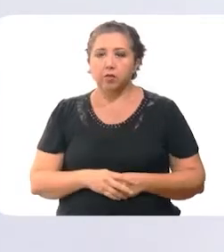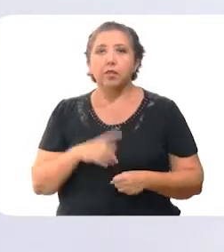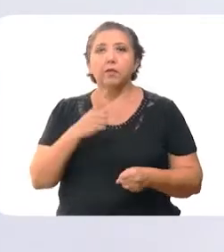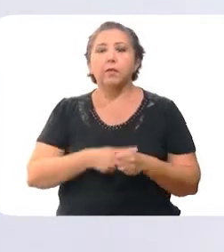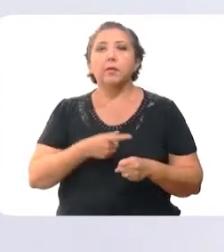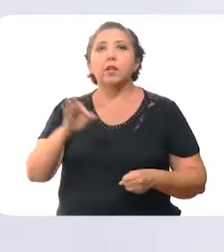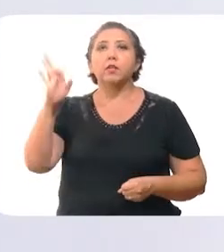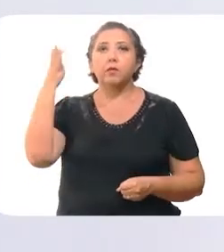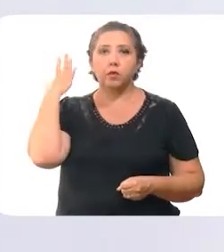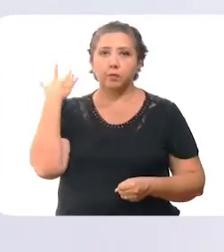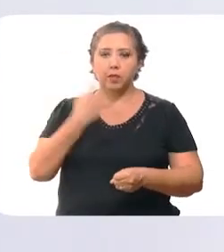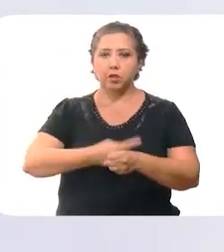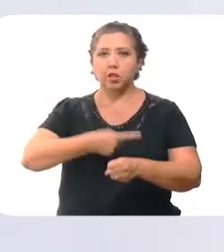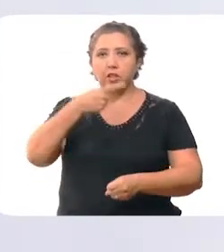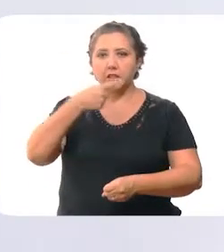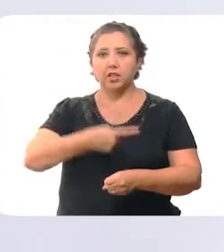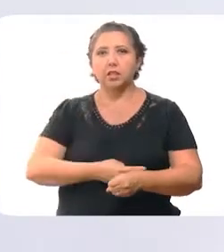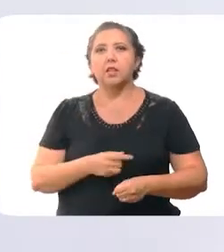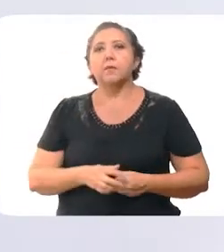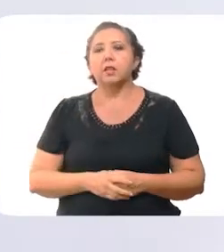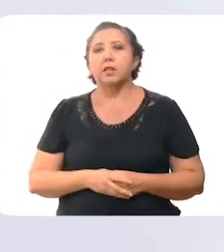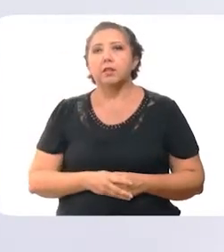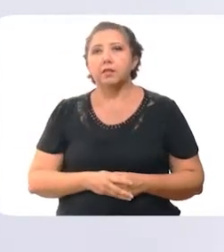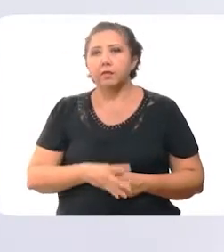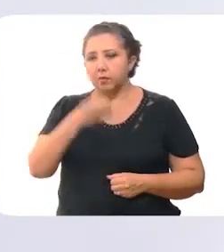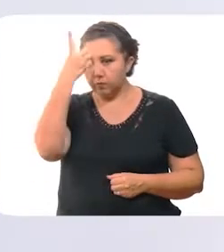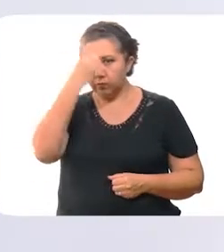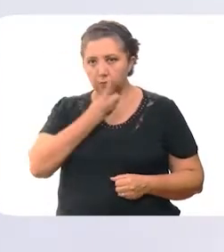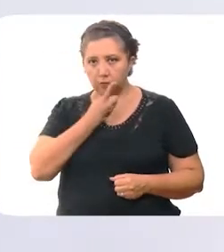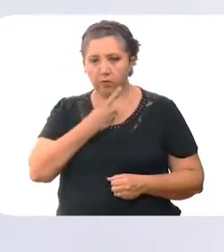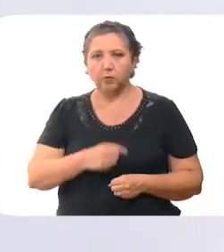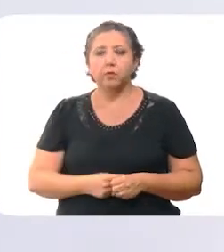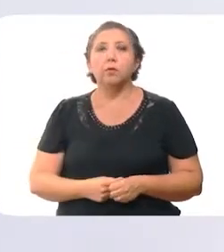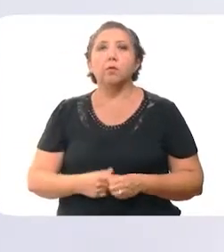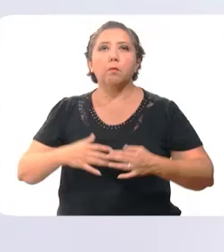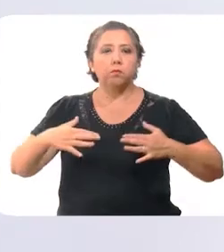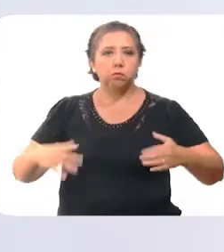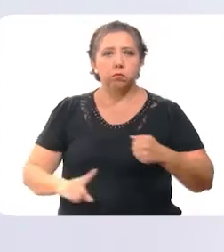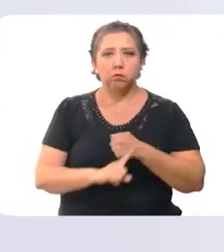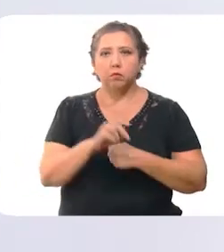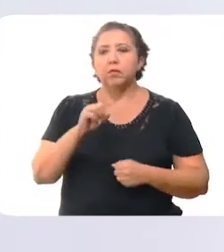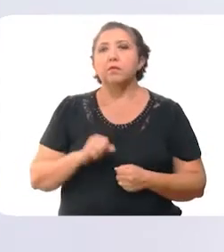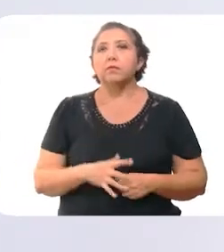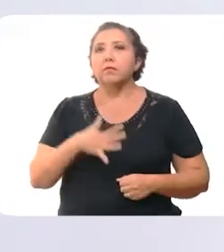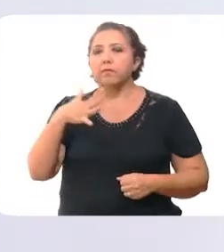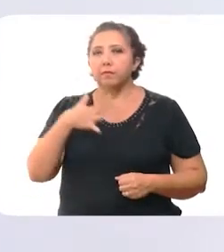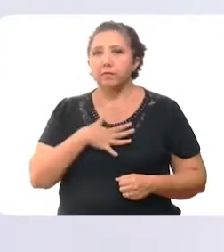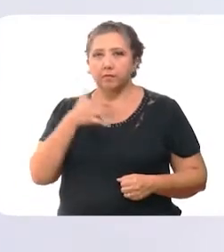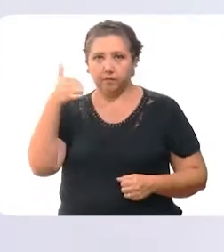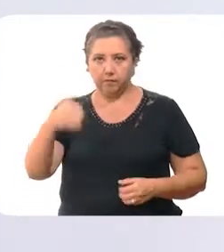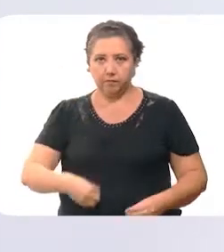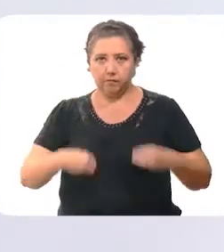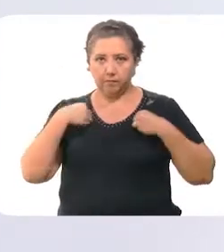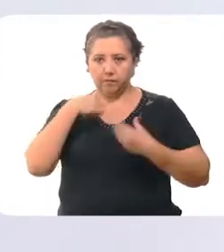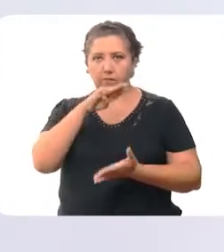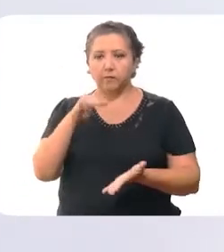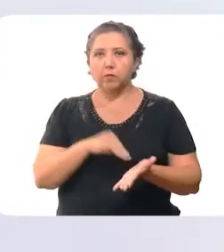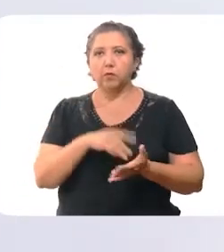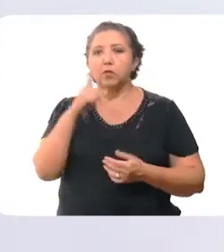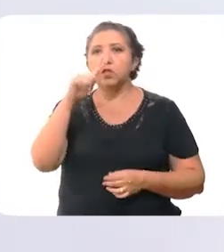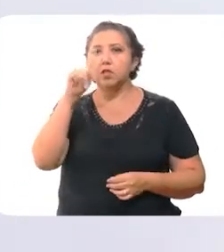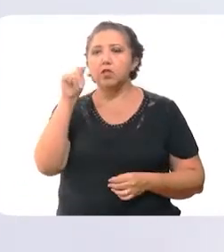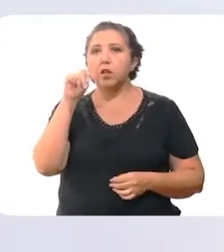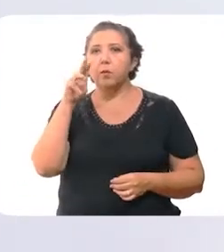Sus principales enfermedades fueron hipertensión arterial sistémica, diabetes mellitus, obesidad y EPOC. 6 residían en Mérida, 1